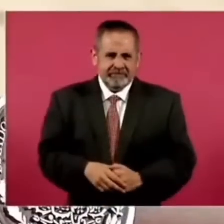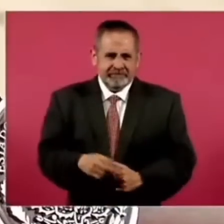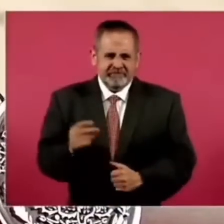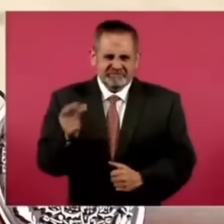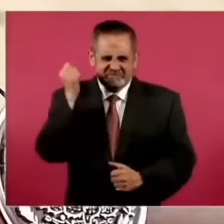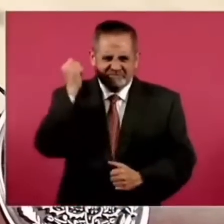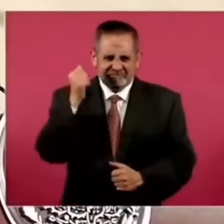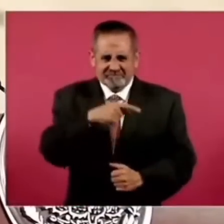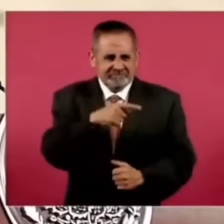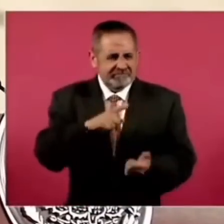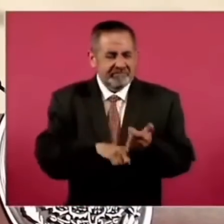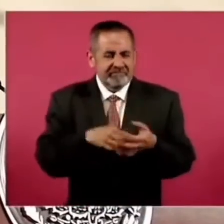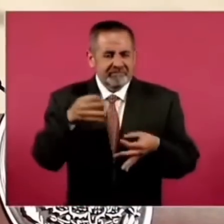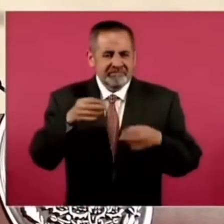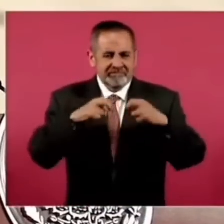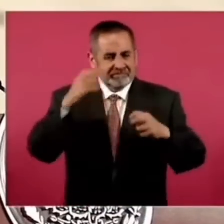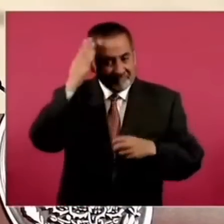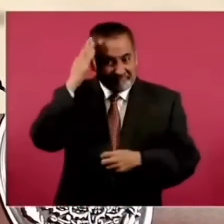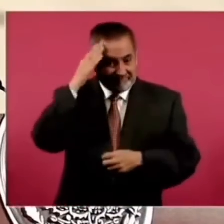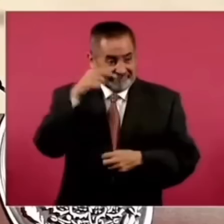fast track,